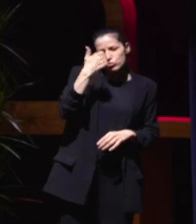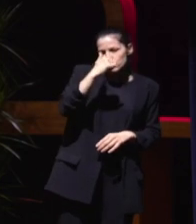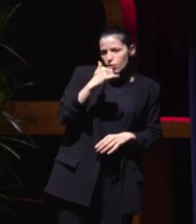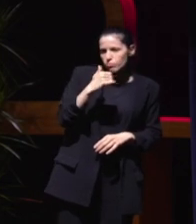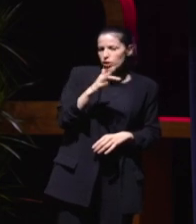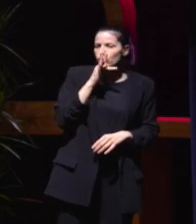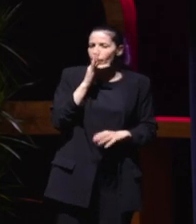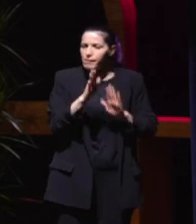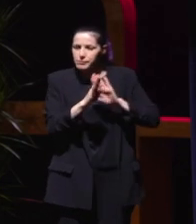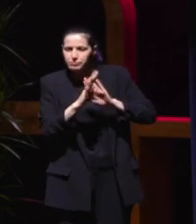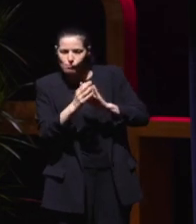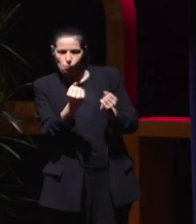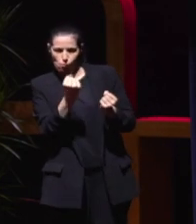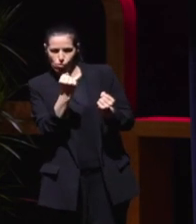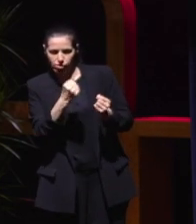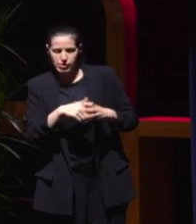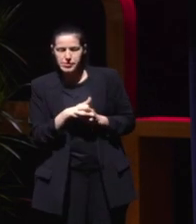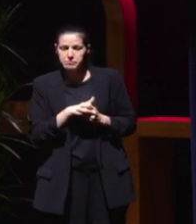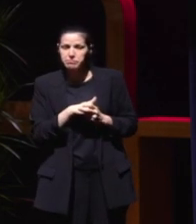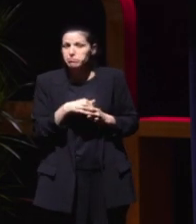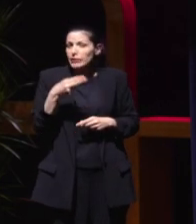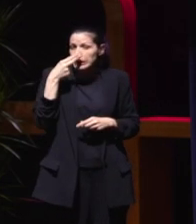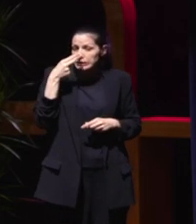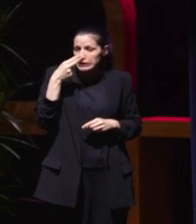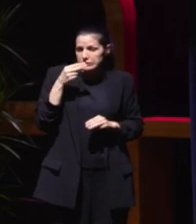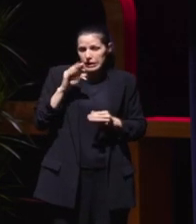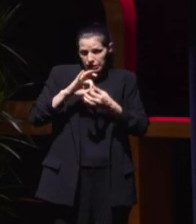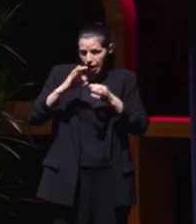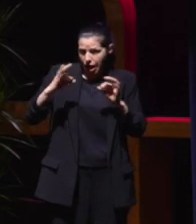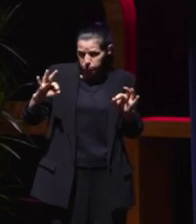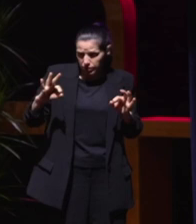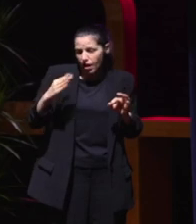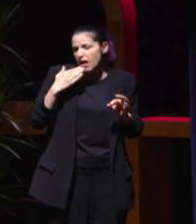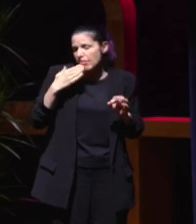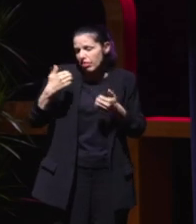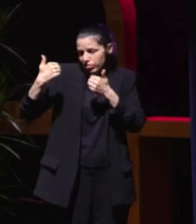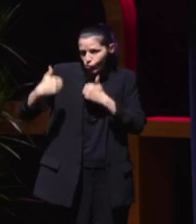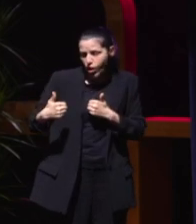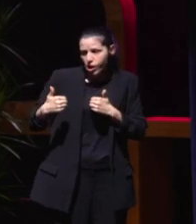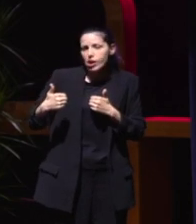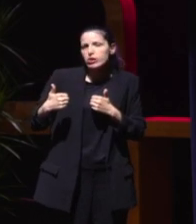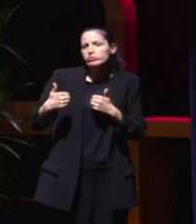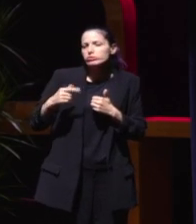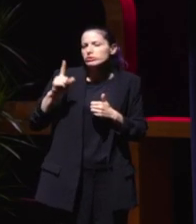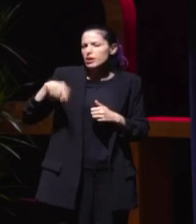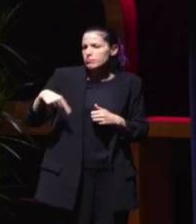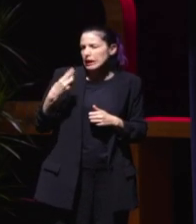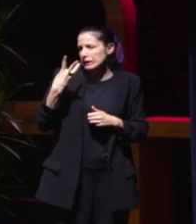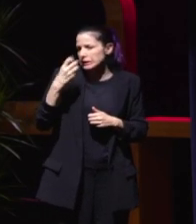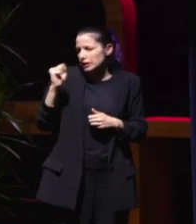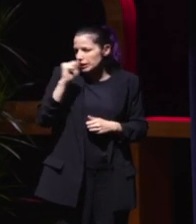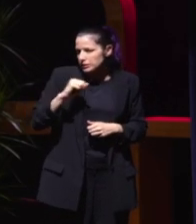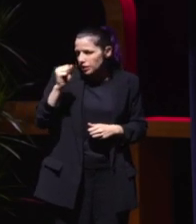es interesante que mi amiga Mariola que tiene 57 años como yo y que lleva también 30 Haciendo